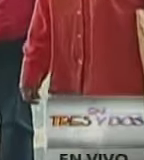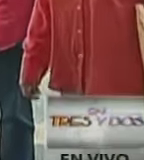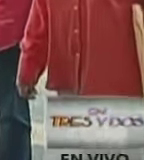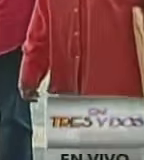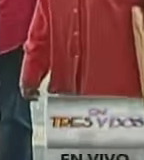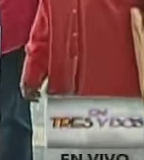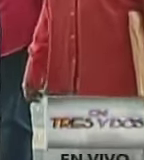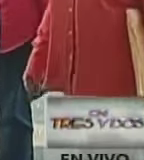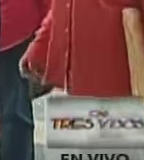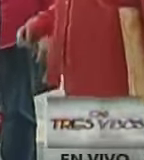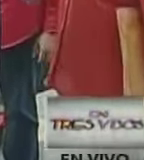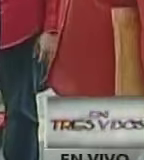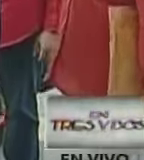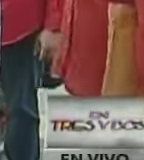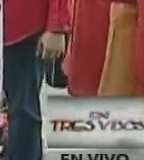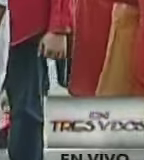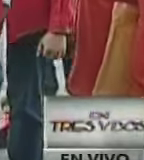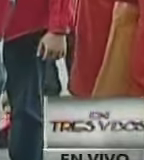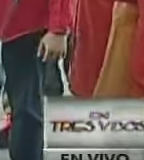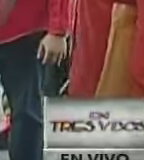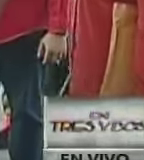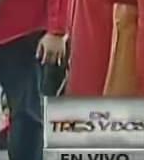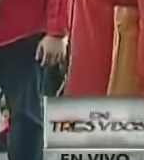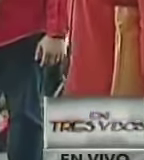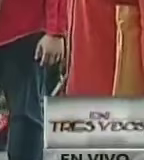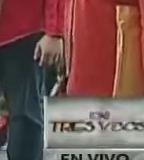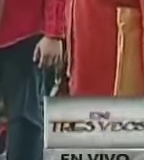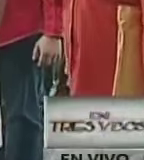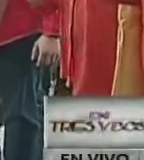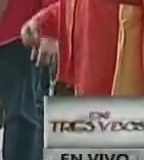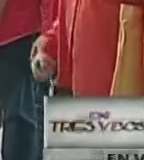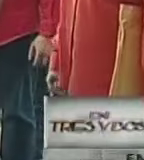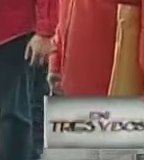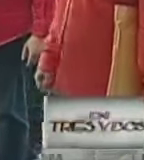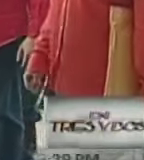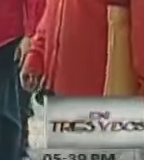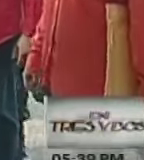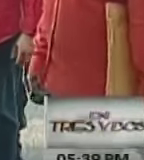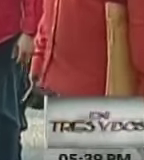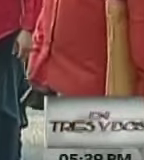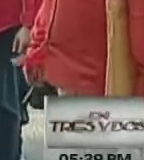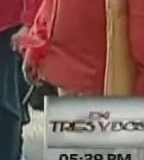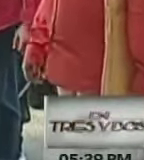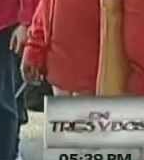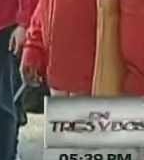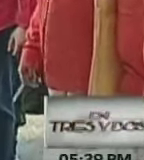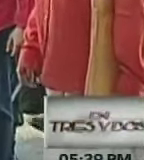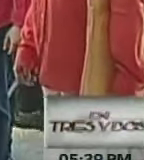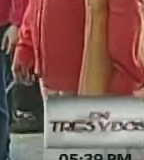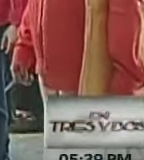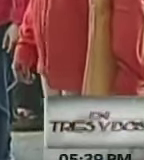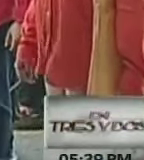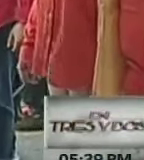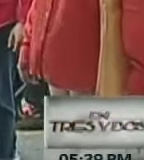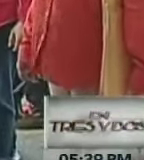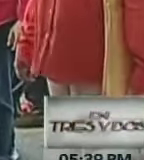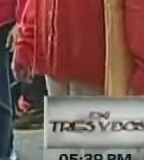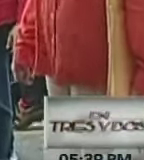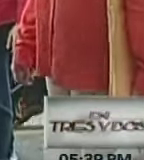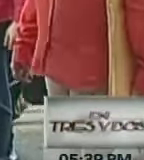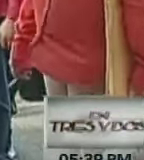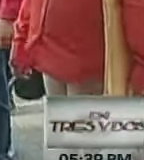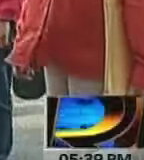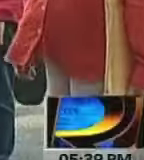al aumento de la aprobación de todas estas empresas recuperadas, empresas aliadas, creadas,